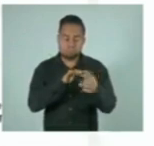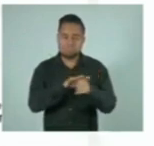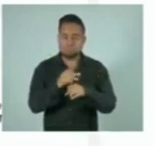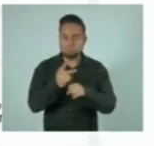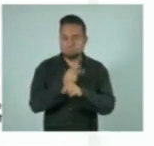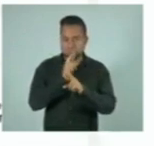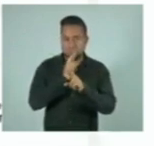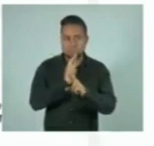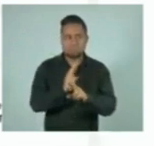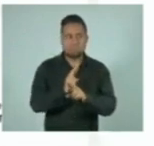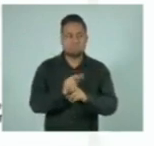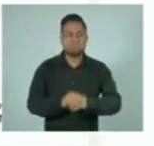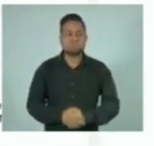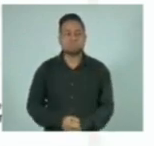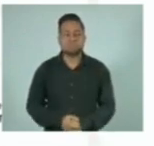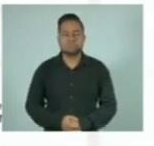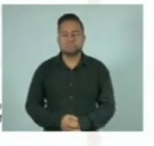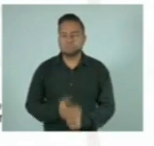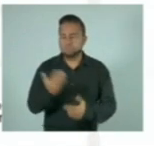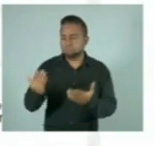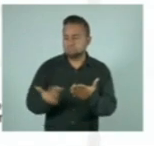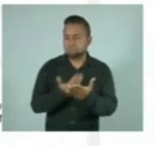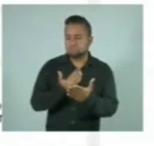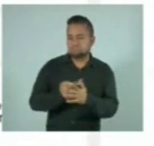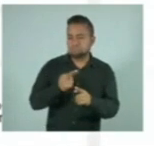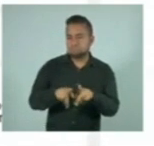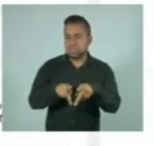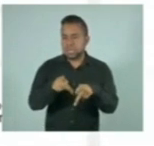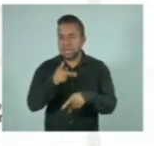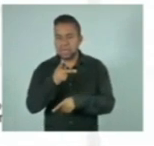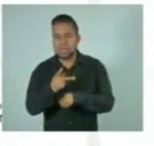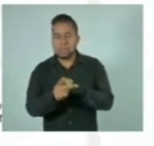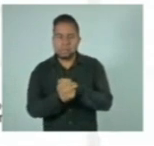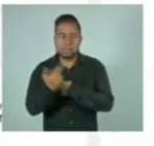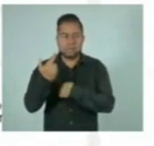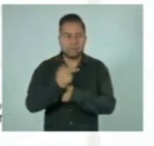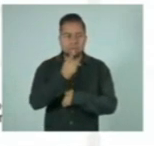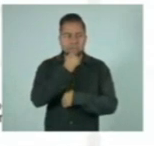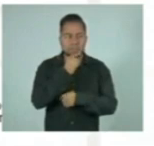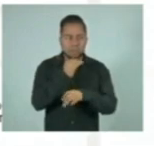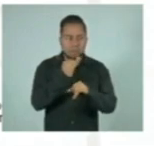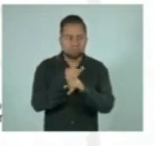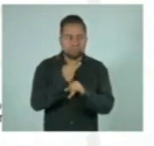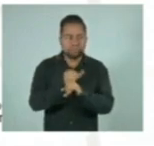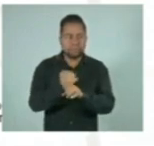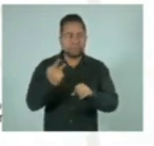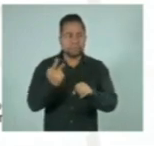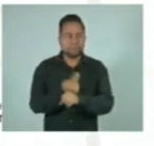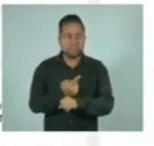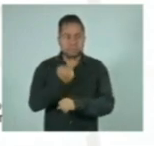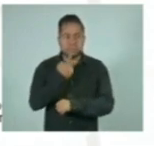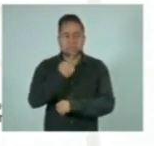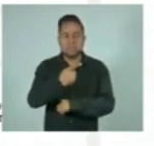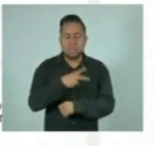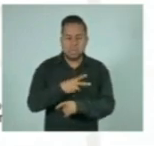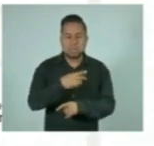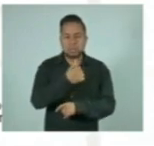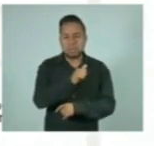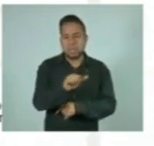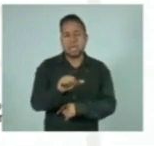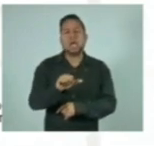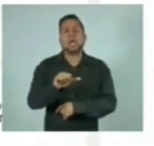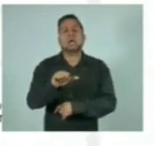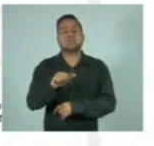reporte, también me lo ha pedido la prensa, con respecto a la policía cibernética. Reporte de actividades del 6 al 12 de